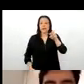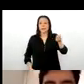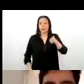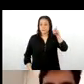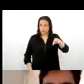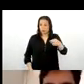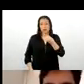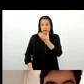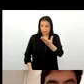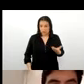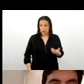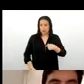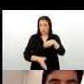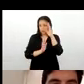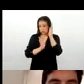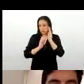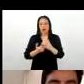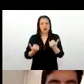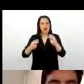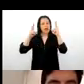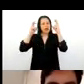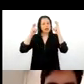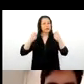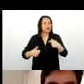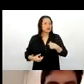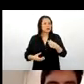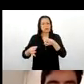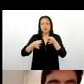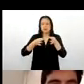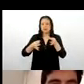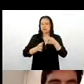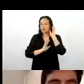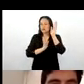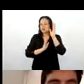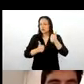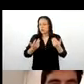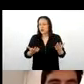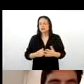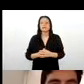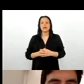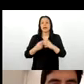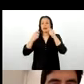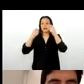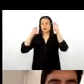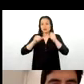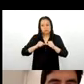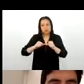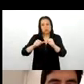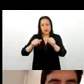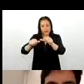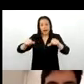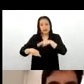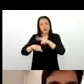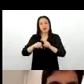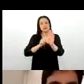la invitación. Y bueno, el tema que me ha tocado exponer es justamente el turismo sostenible en áreas naturales